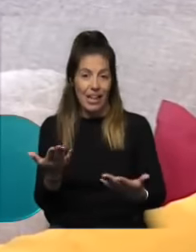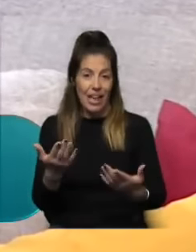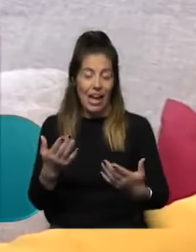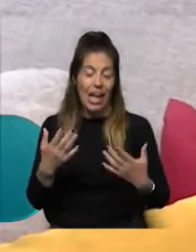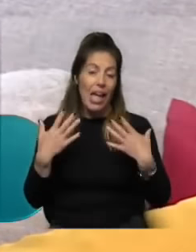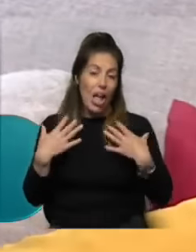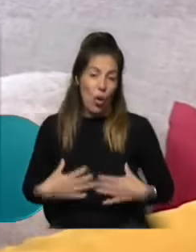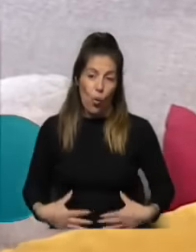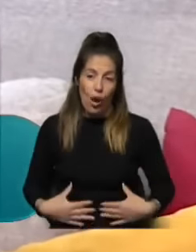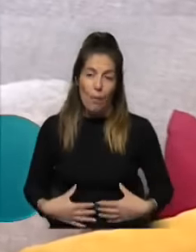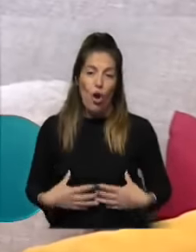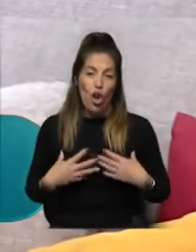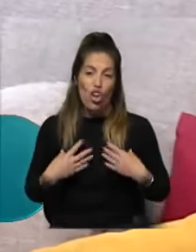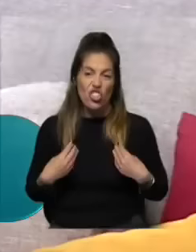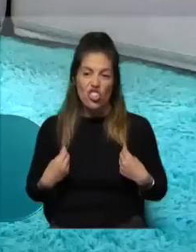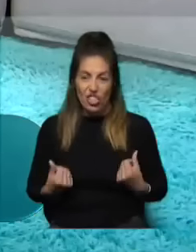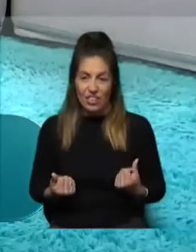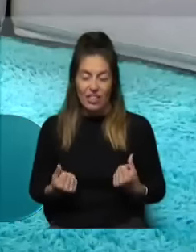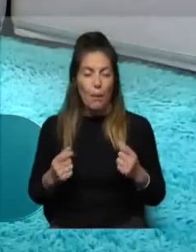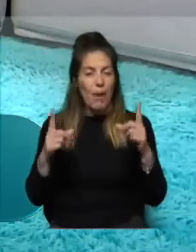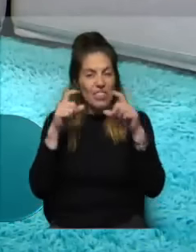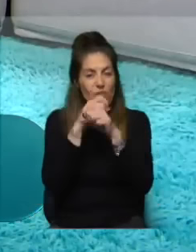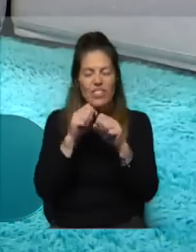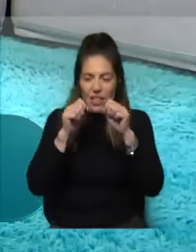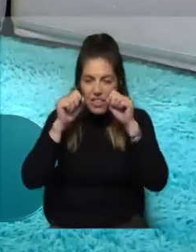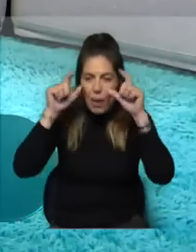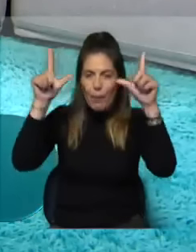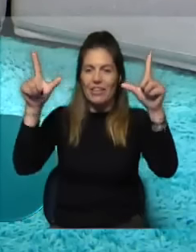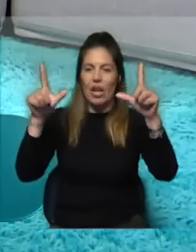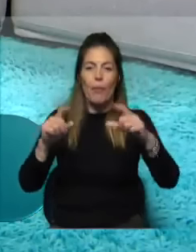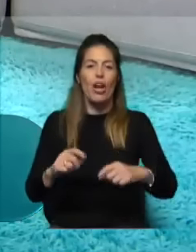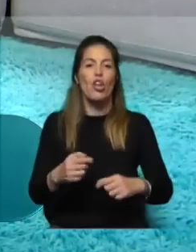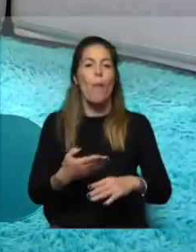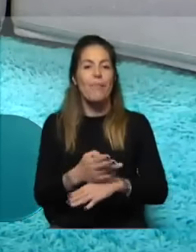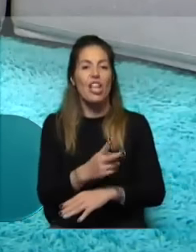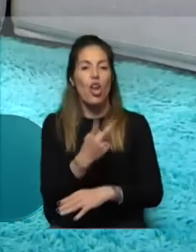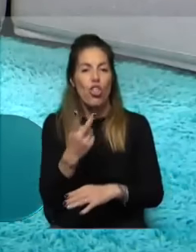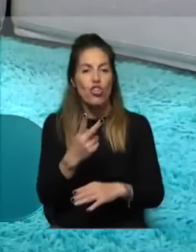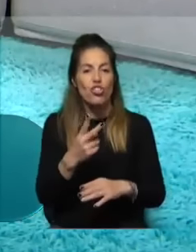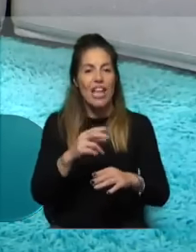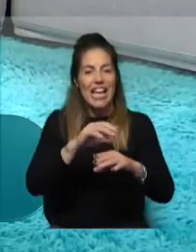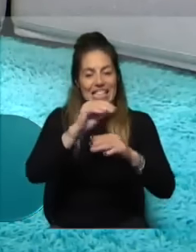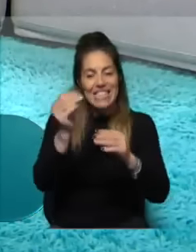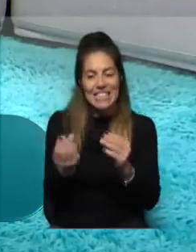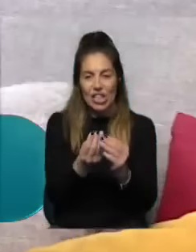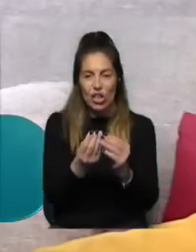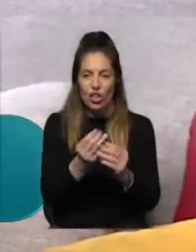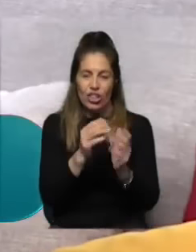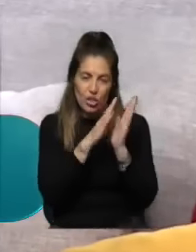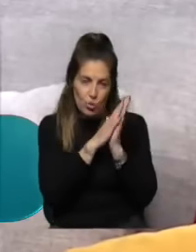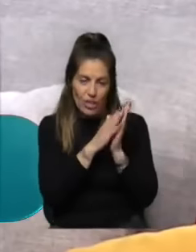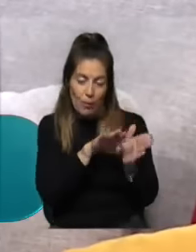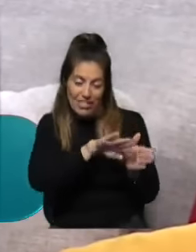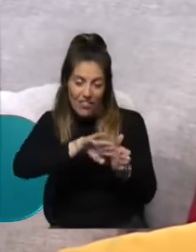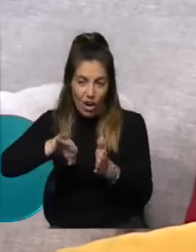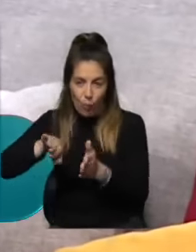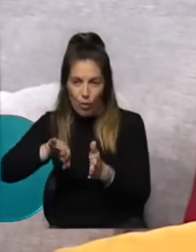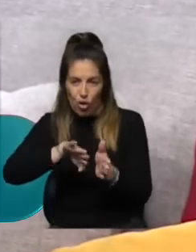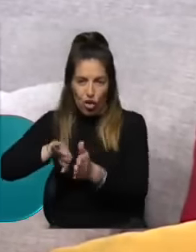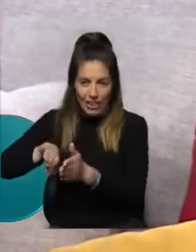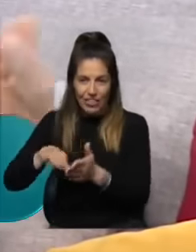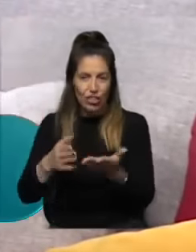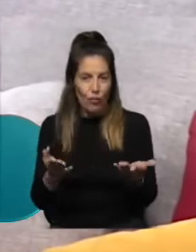en la cama, nos cuesta más despertarnos porque nos pide esos dos ciclos de sueño que nos están faltando. O sea, que se nos corren. Entonces, si